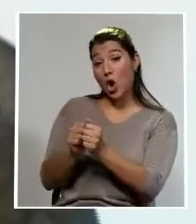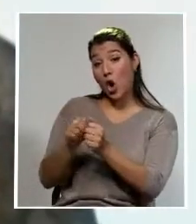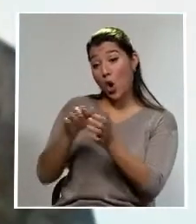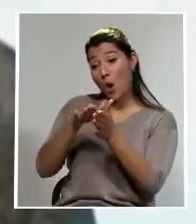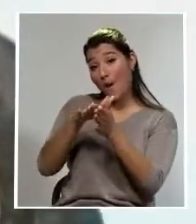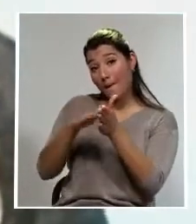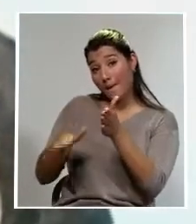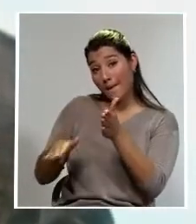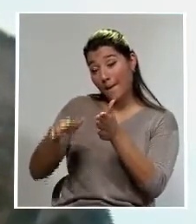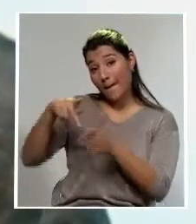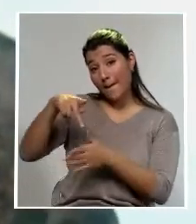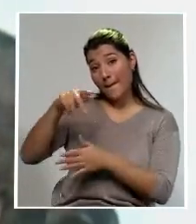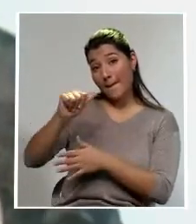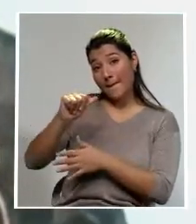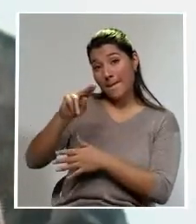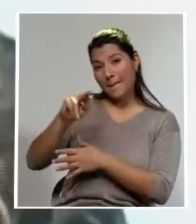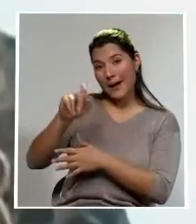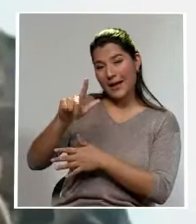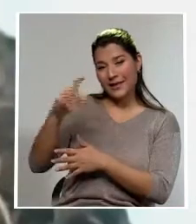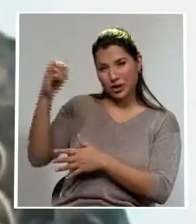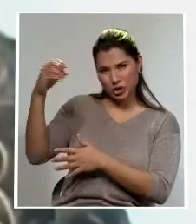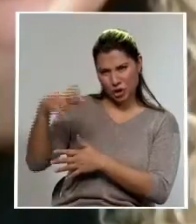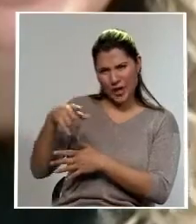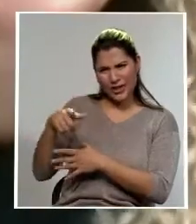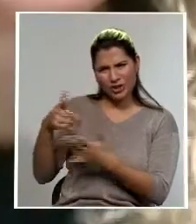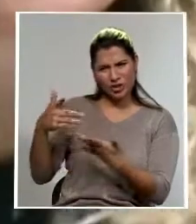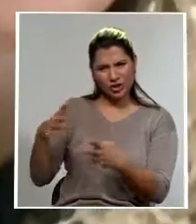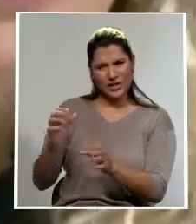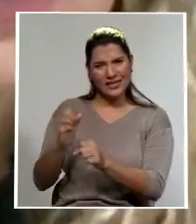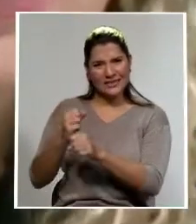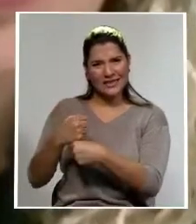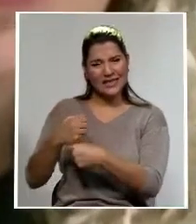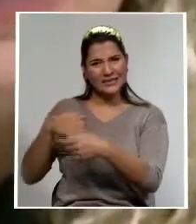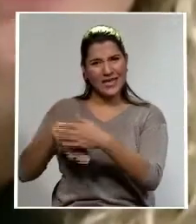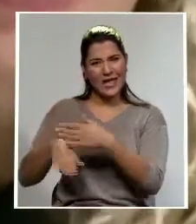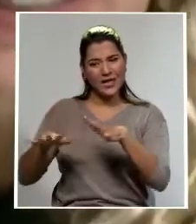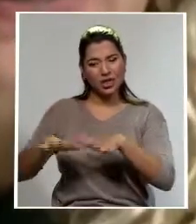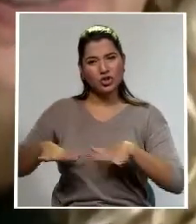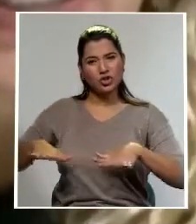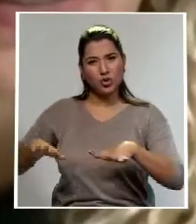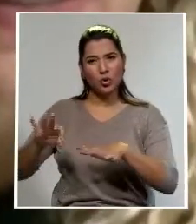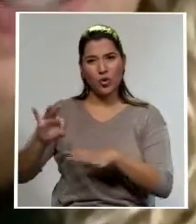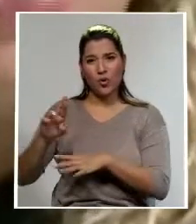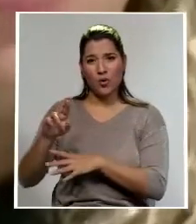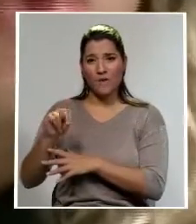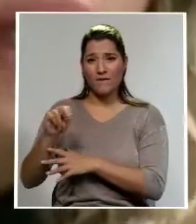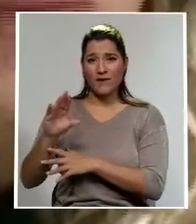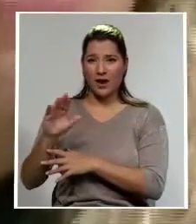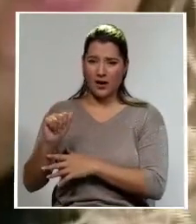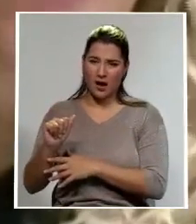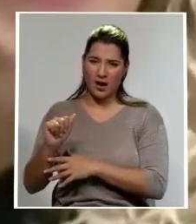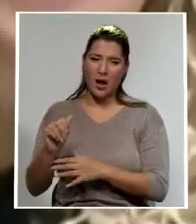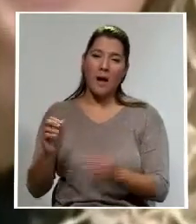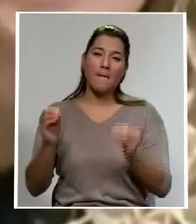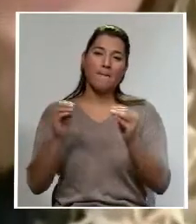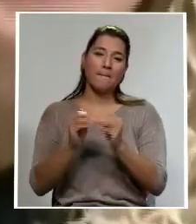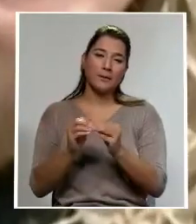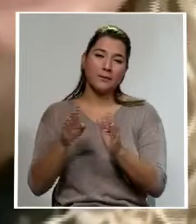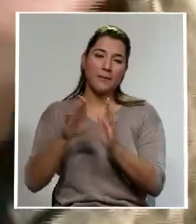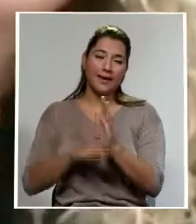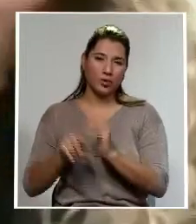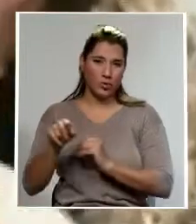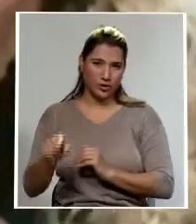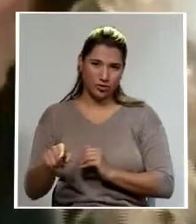sí se vienen desarrollando, sobre todo en las zonas francas, a ir a construir una hidroeléctrica. Nunca los costos van a ser